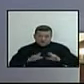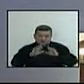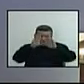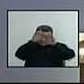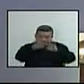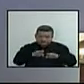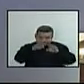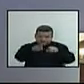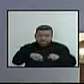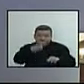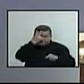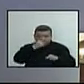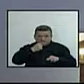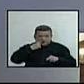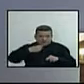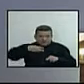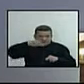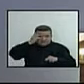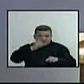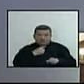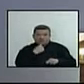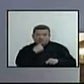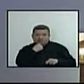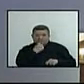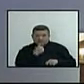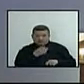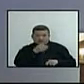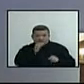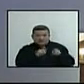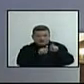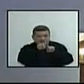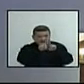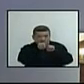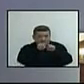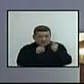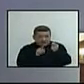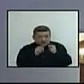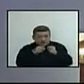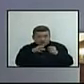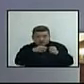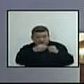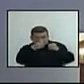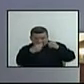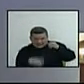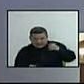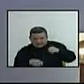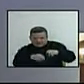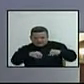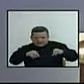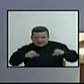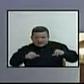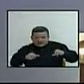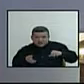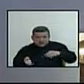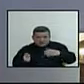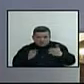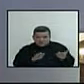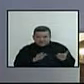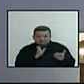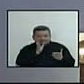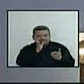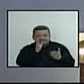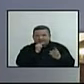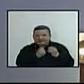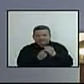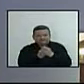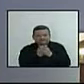Hombre. Os aseguro que si el grano de trigo no cae en tierra y muere, queda